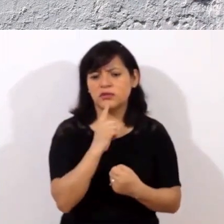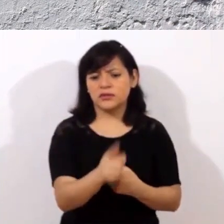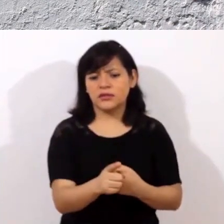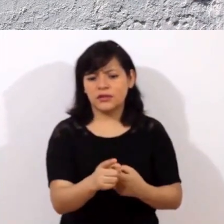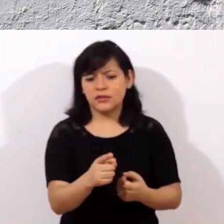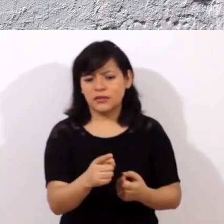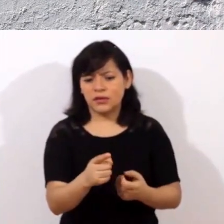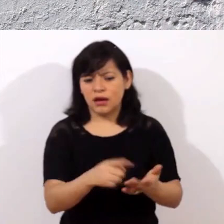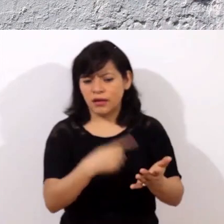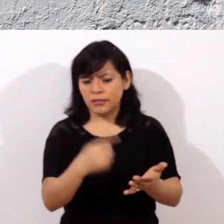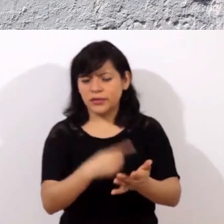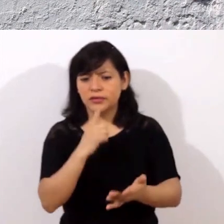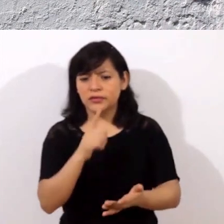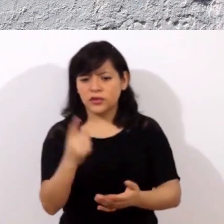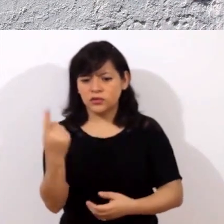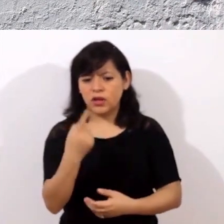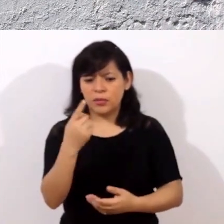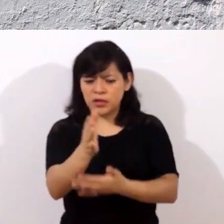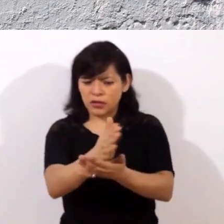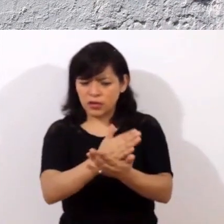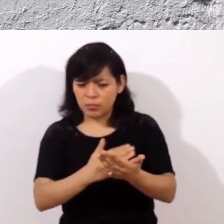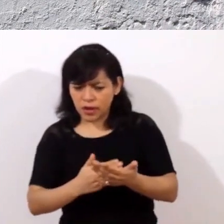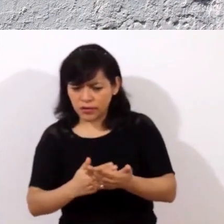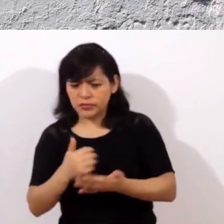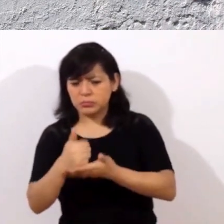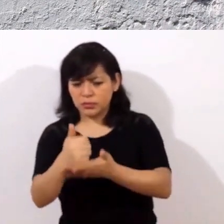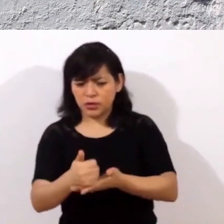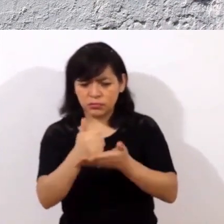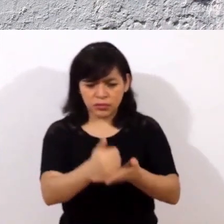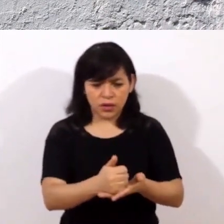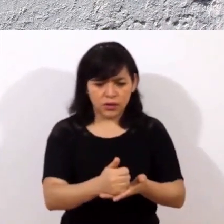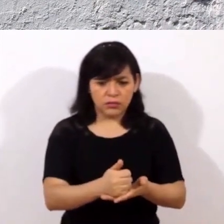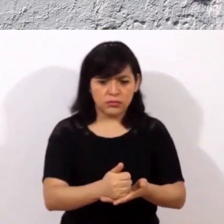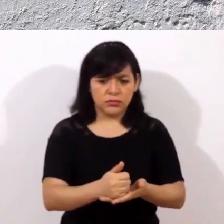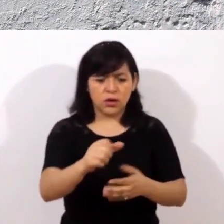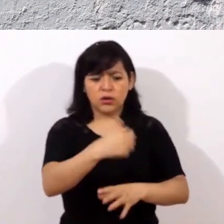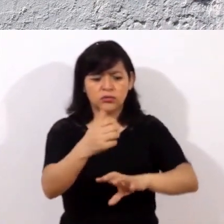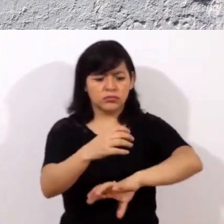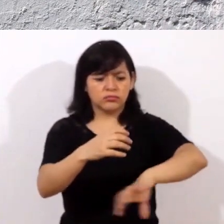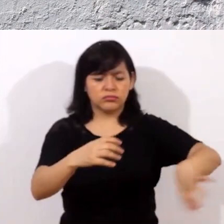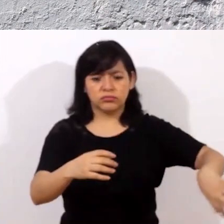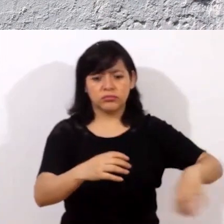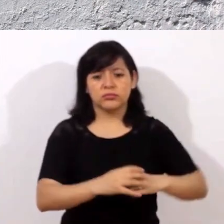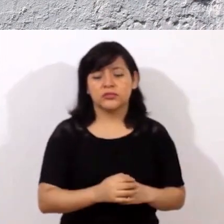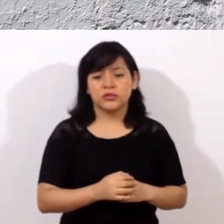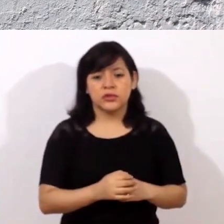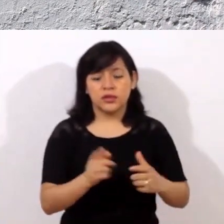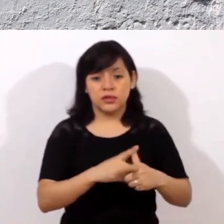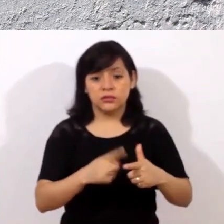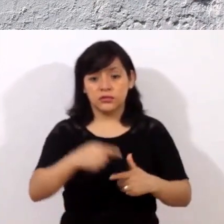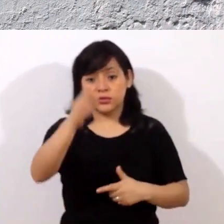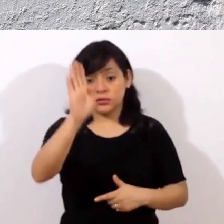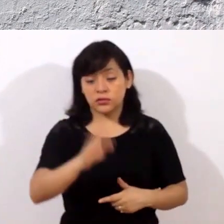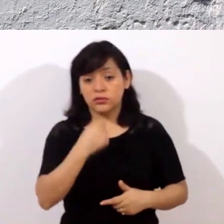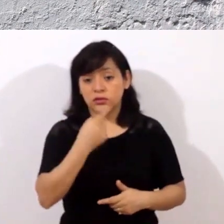pueblo que va a cierto tipo de tendencia. Por tanto, un mismo castigo, dice el Señor, va a